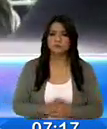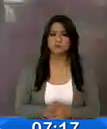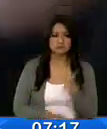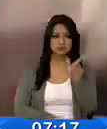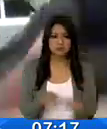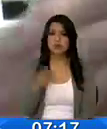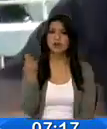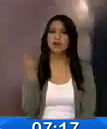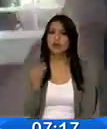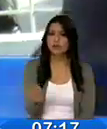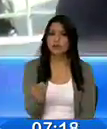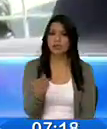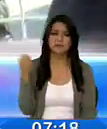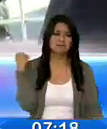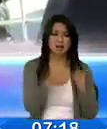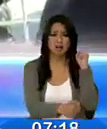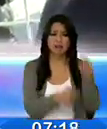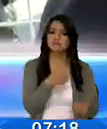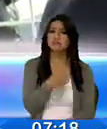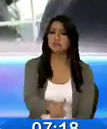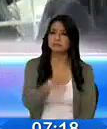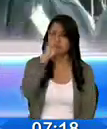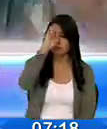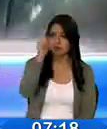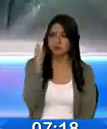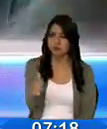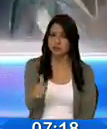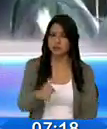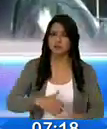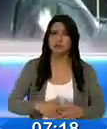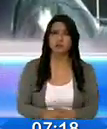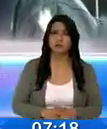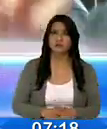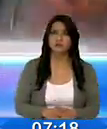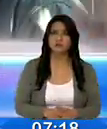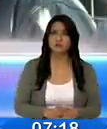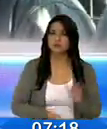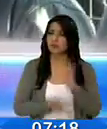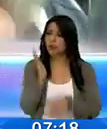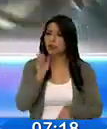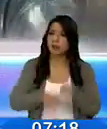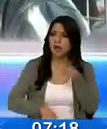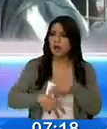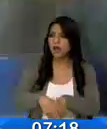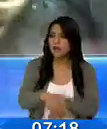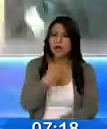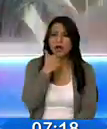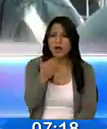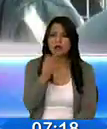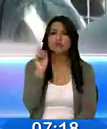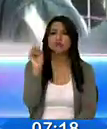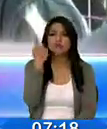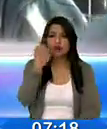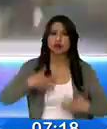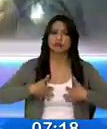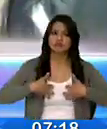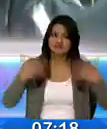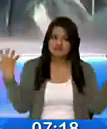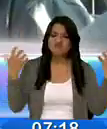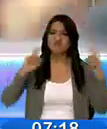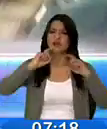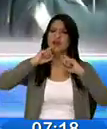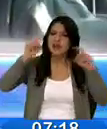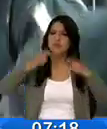gente joven que ha sido maltratada por los agentes de la policía. En ningún momento salimos a hacer daño, simplemente salimos a reclamar